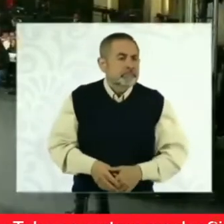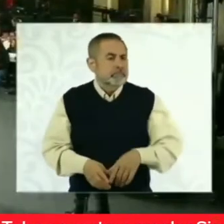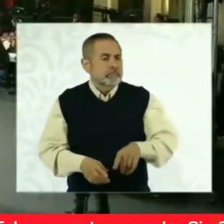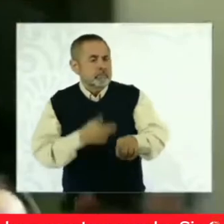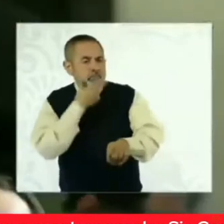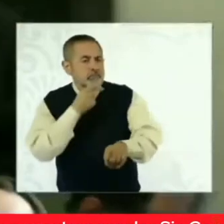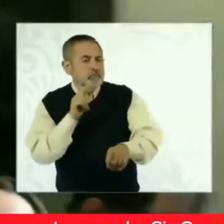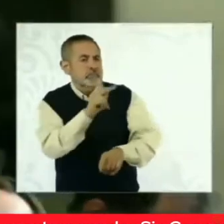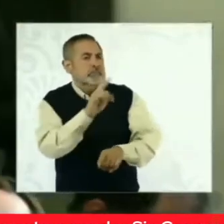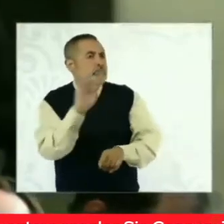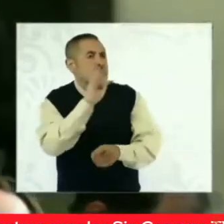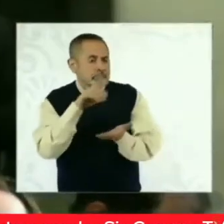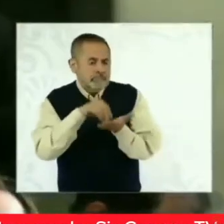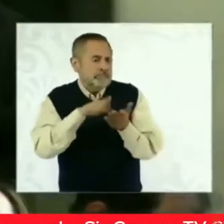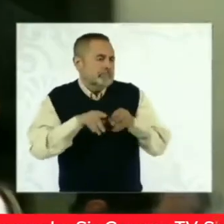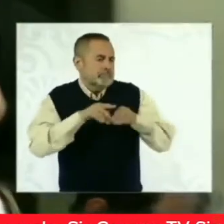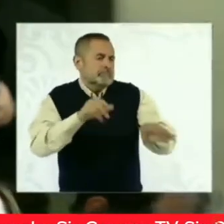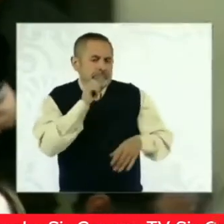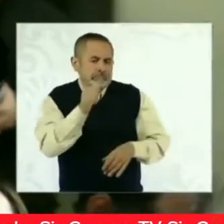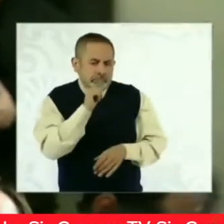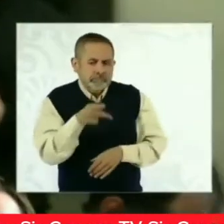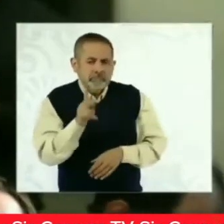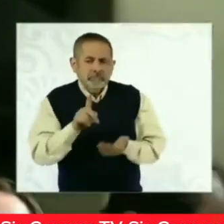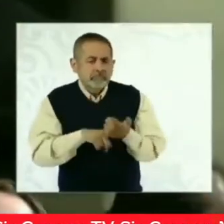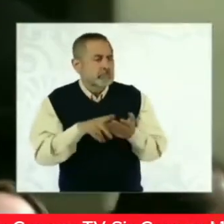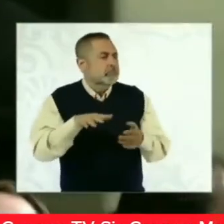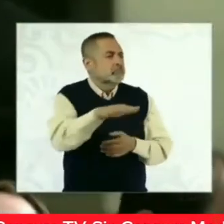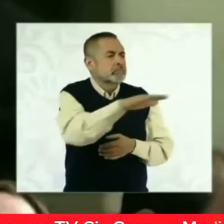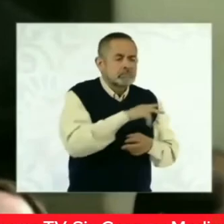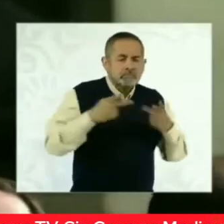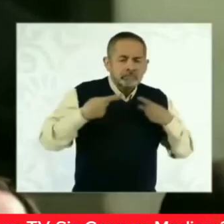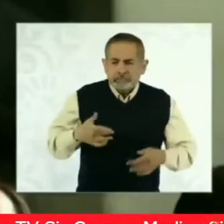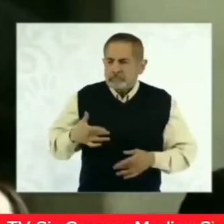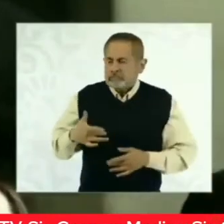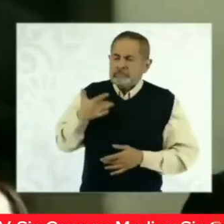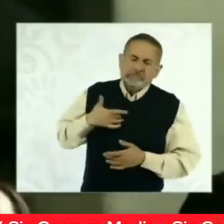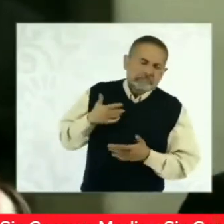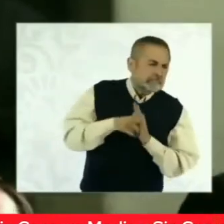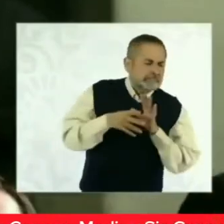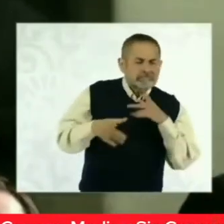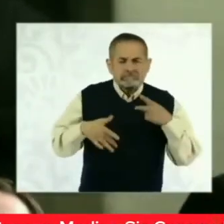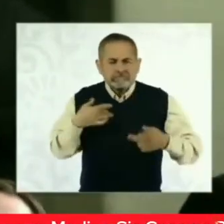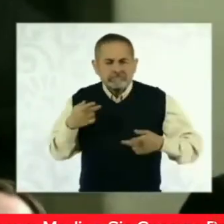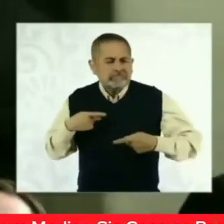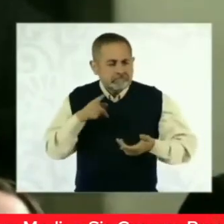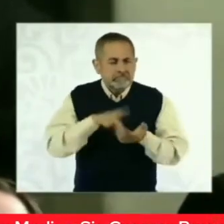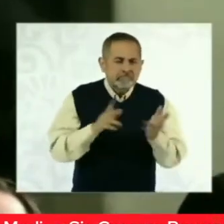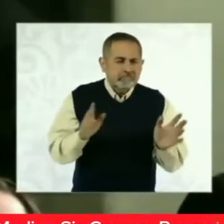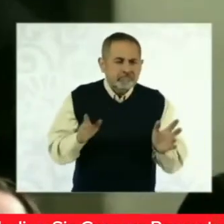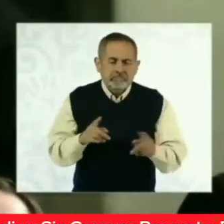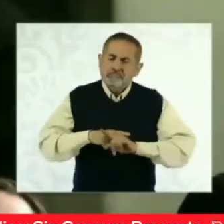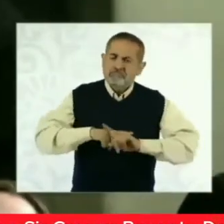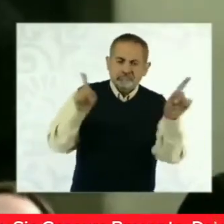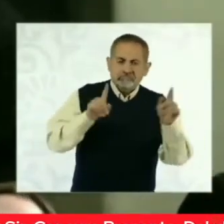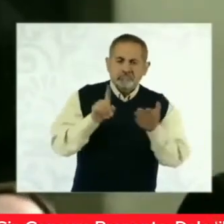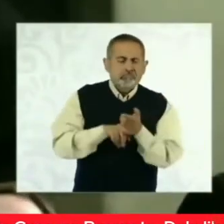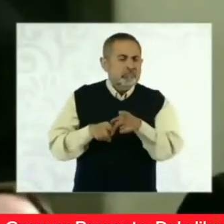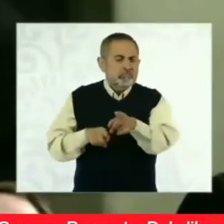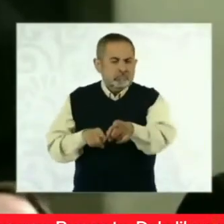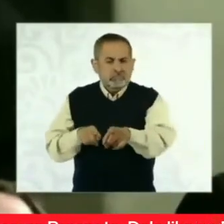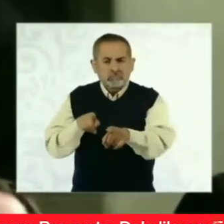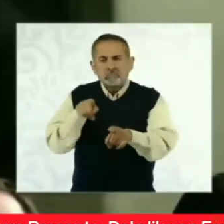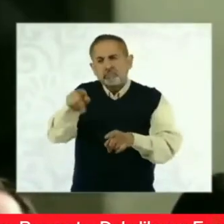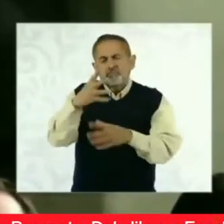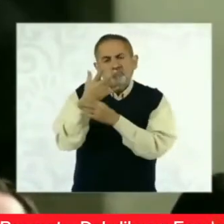se señala, doctora, pero el sentir de las personas en esta información publicada pues es totalmente distinta